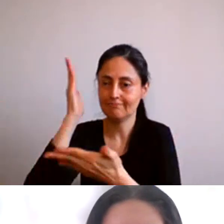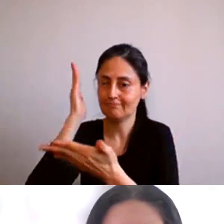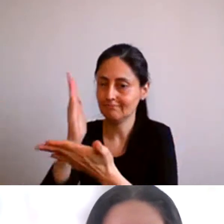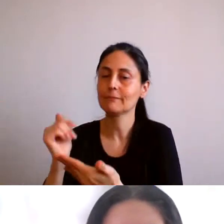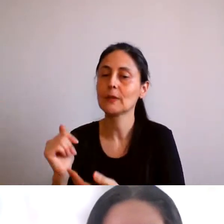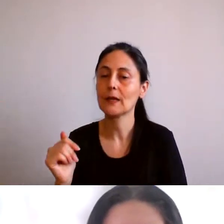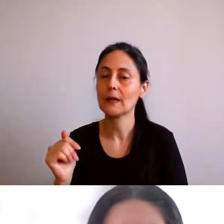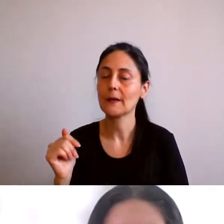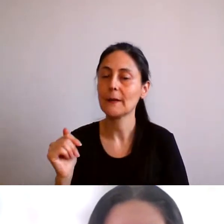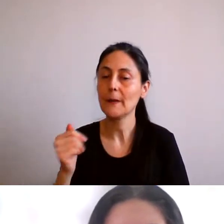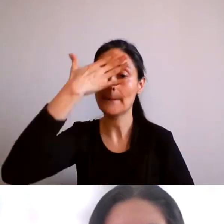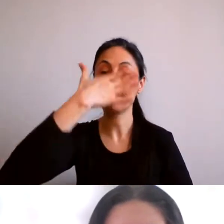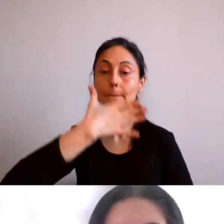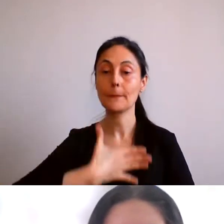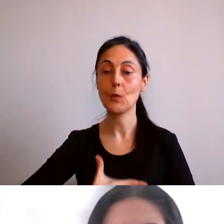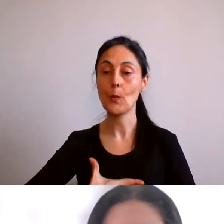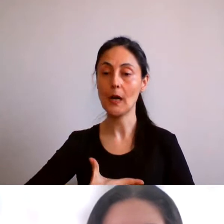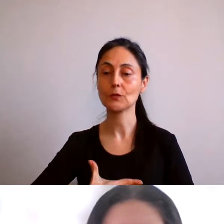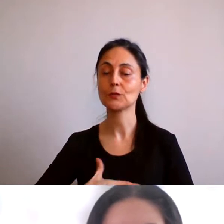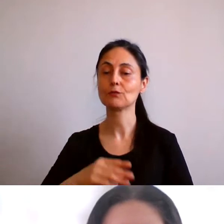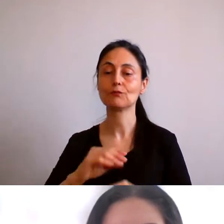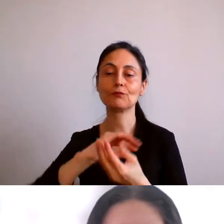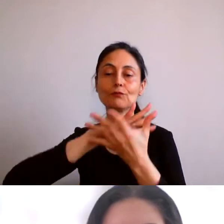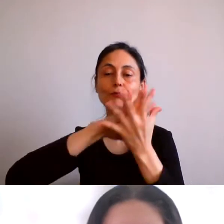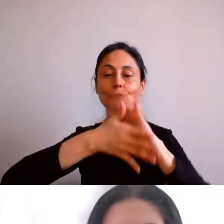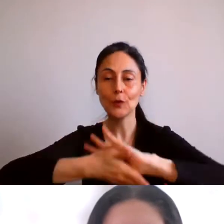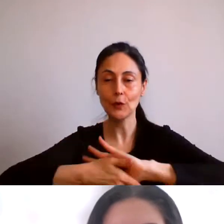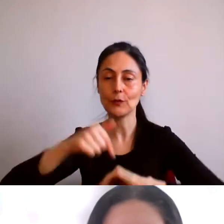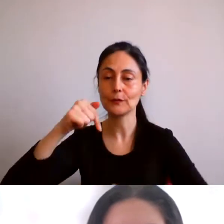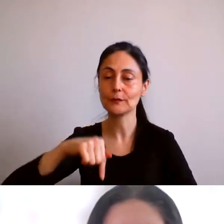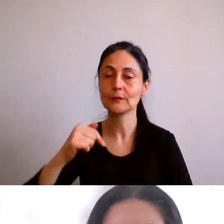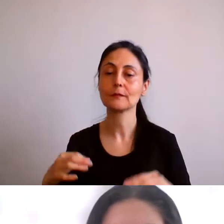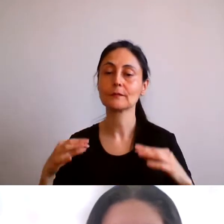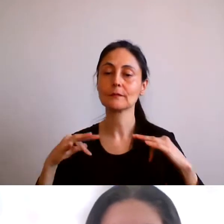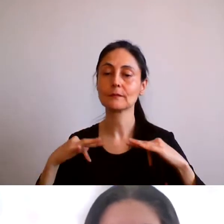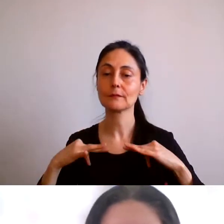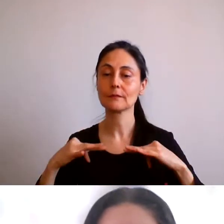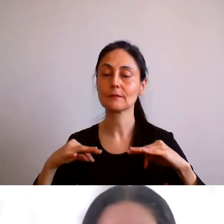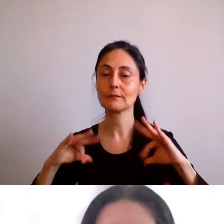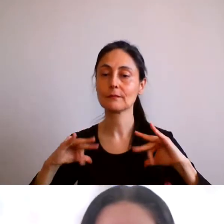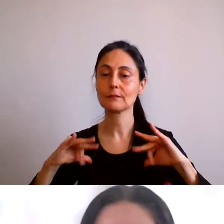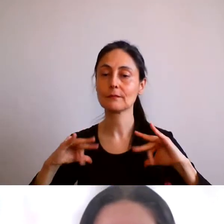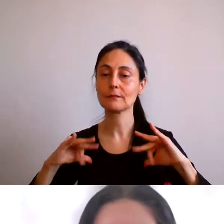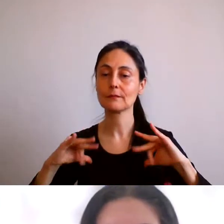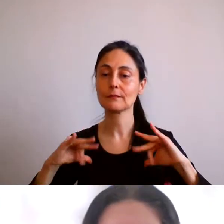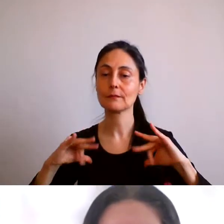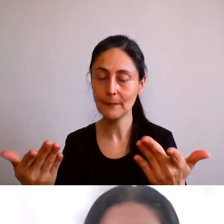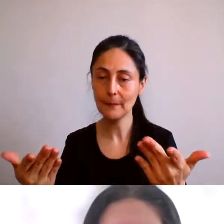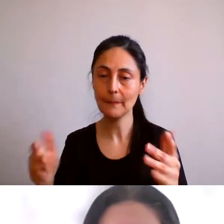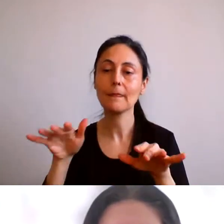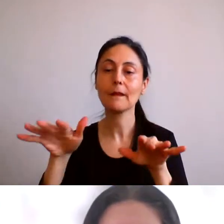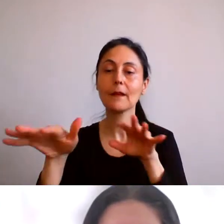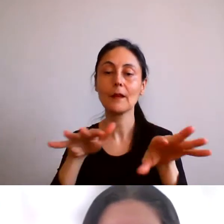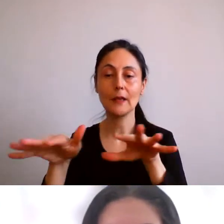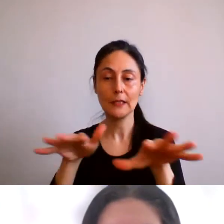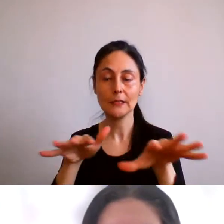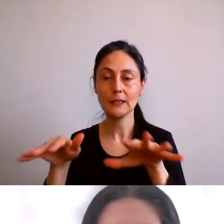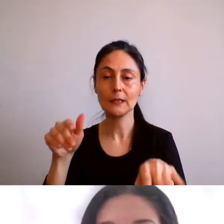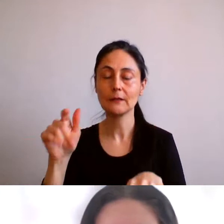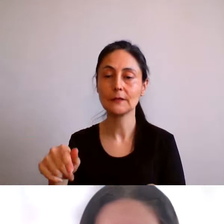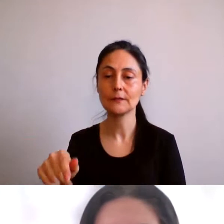humana, para todos nosotros. Así que quería felicitarlos por esta actividad y sumarme con algunas